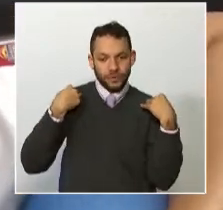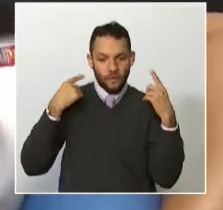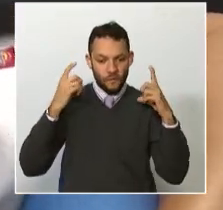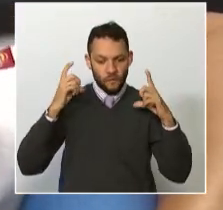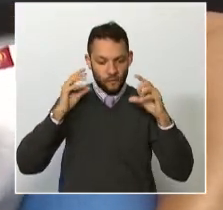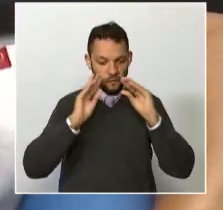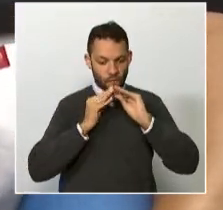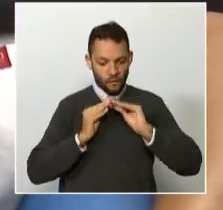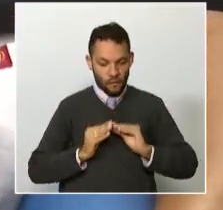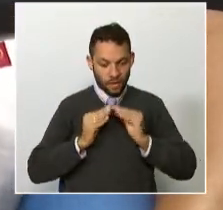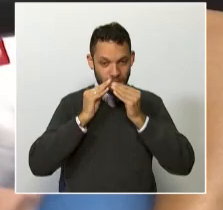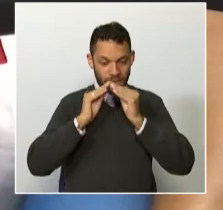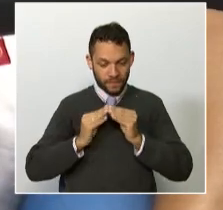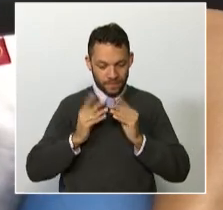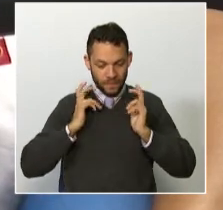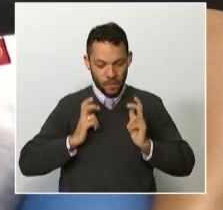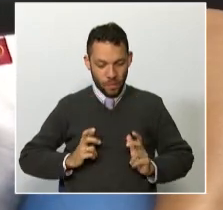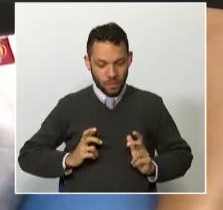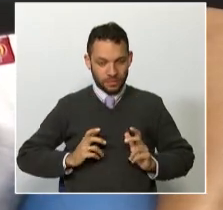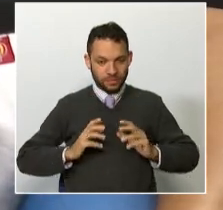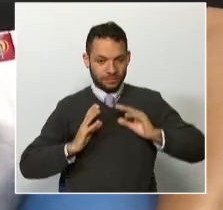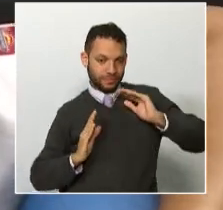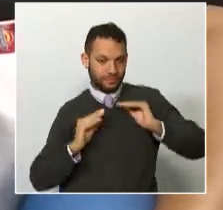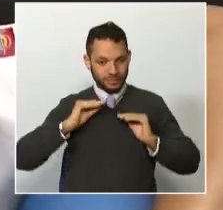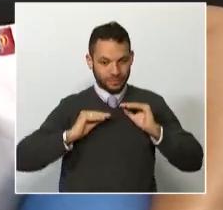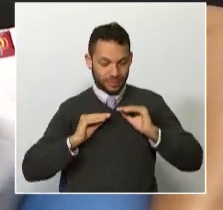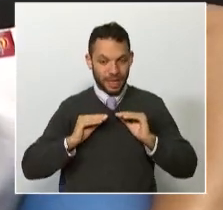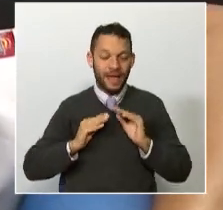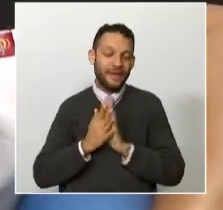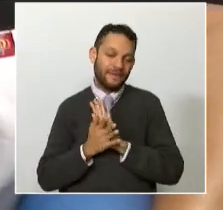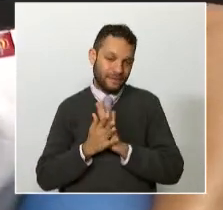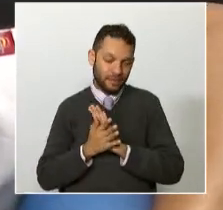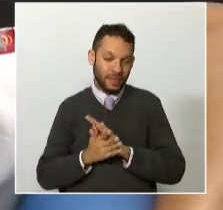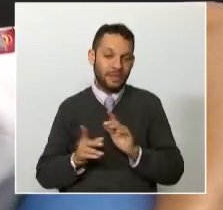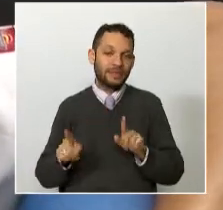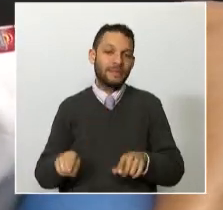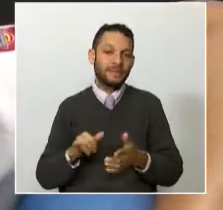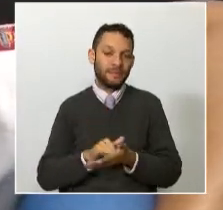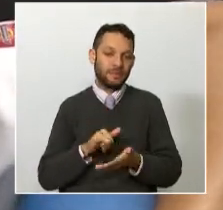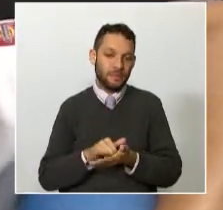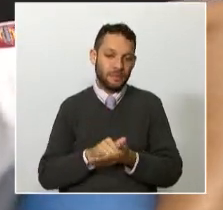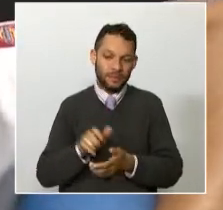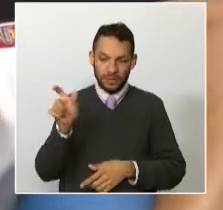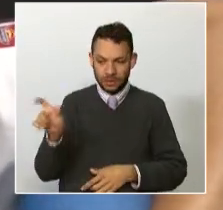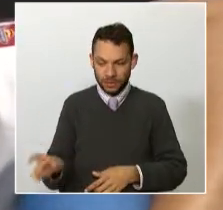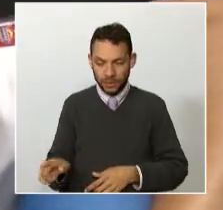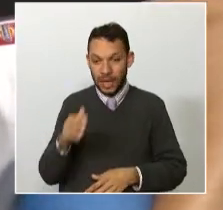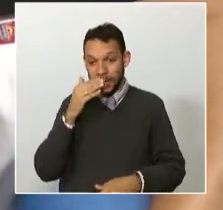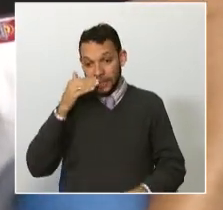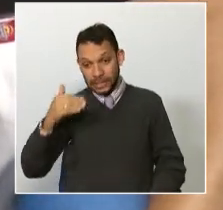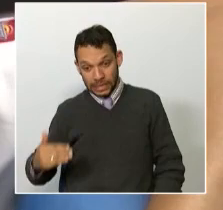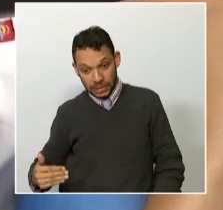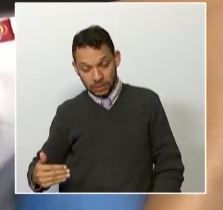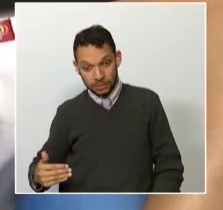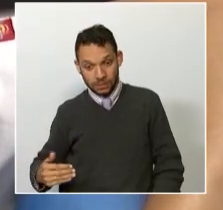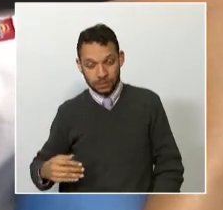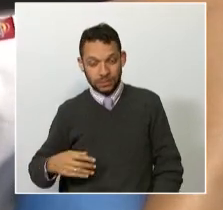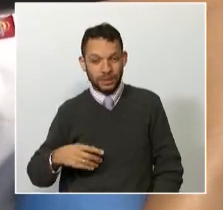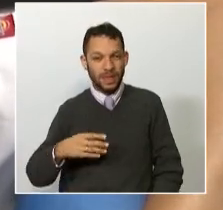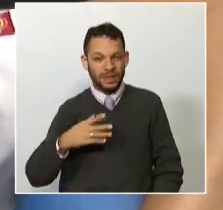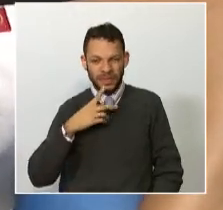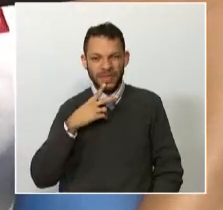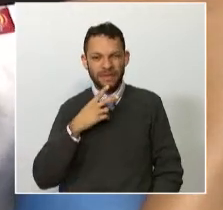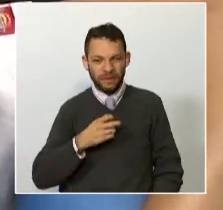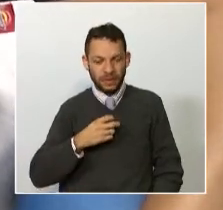hace algunas compensaciones que la doctora pues sabe más, igual un paciente niño que respire solamente por